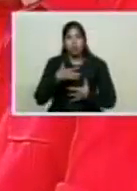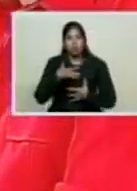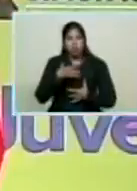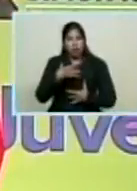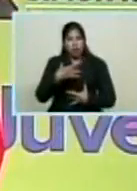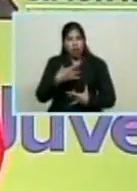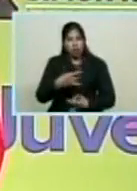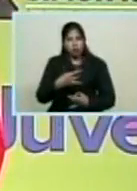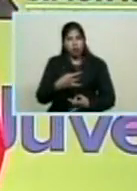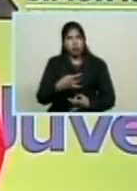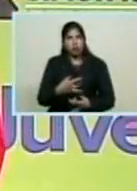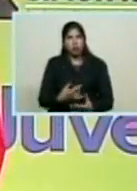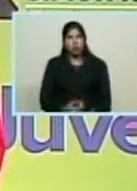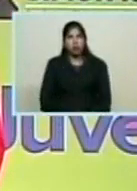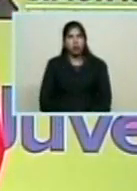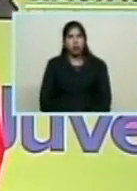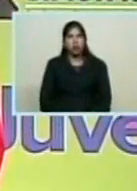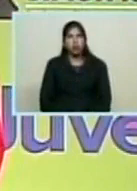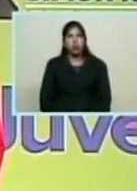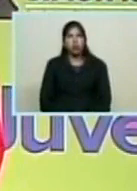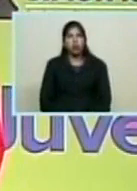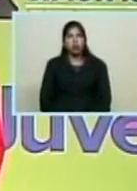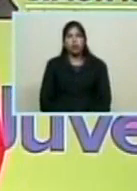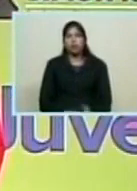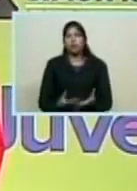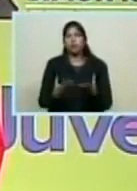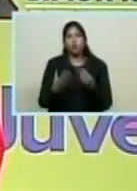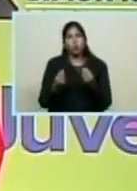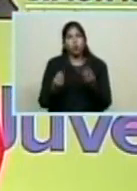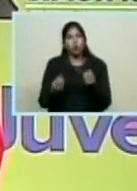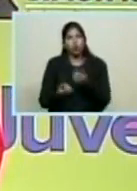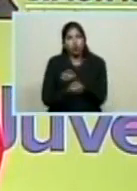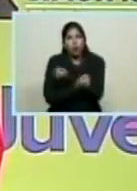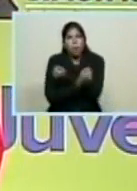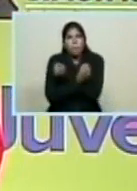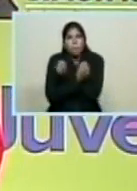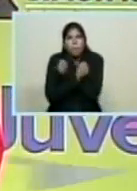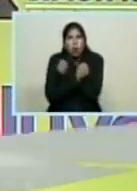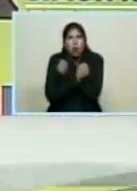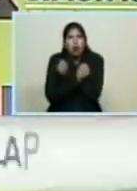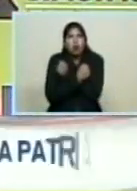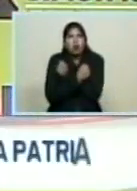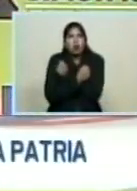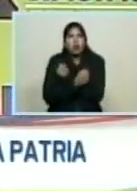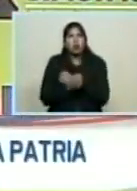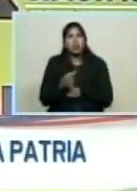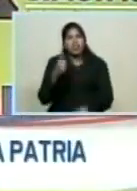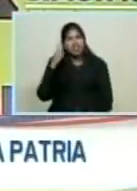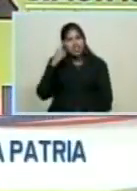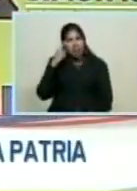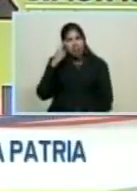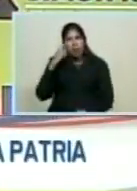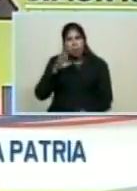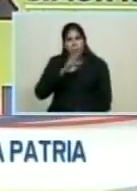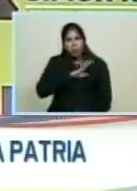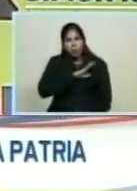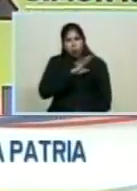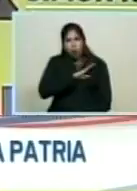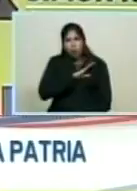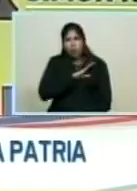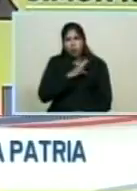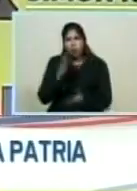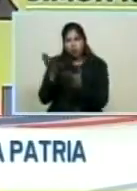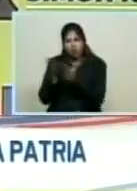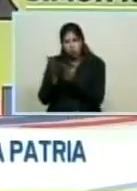interés, con mayor amor, el proyecto de los conucos escolares, escuela